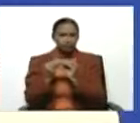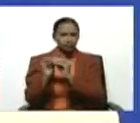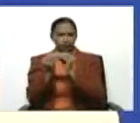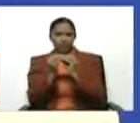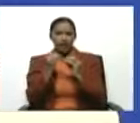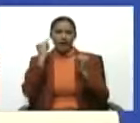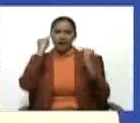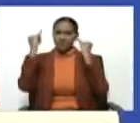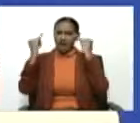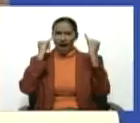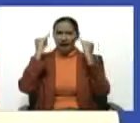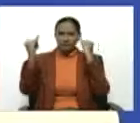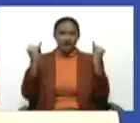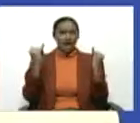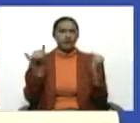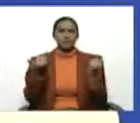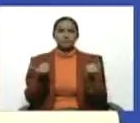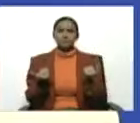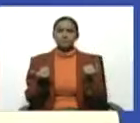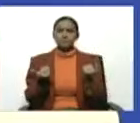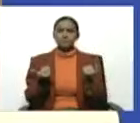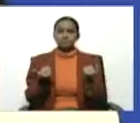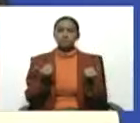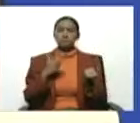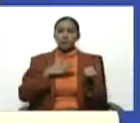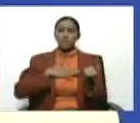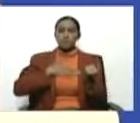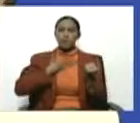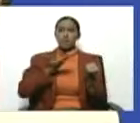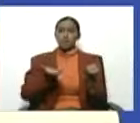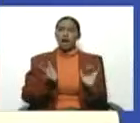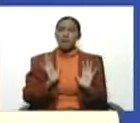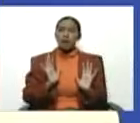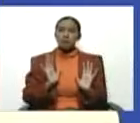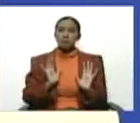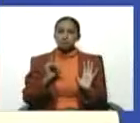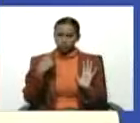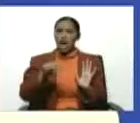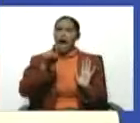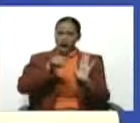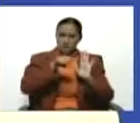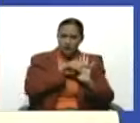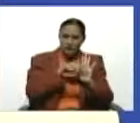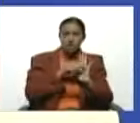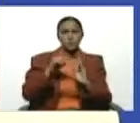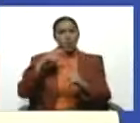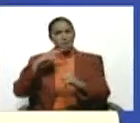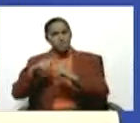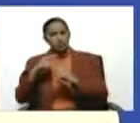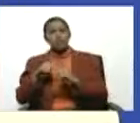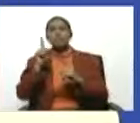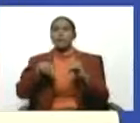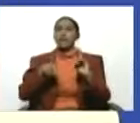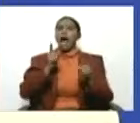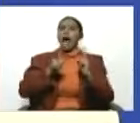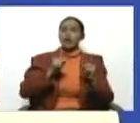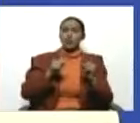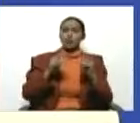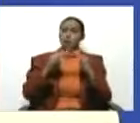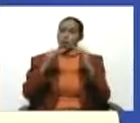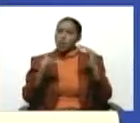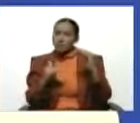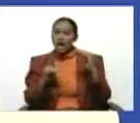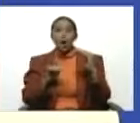ingreso medio Pero puede que tengamos el problema hoy en día de desigualdad de ingresos y ese